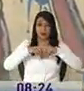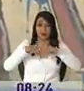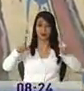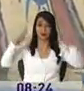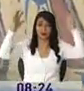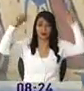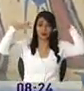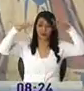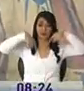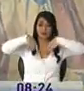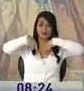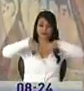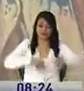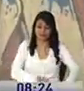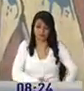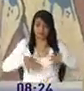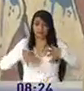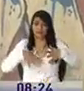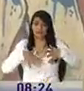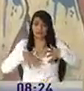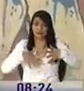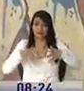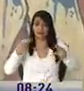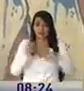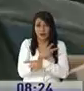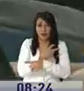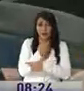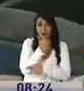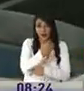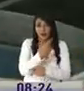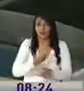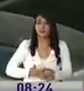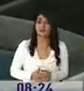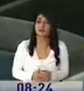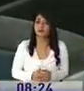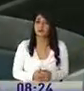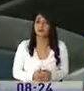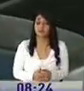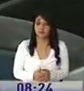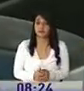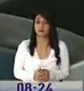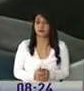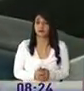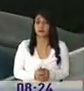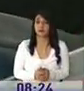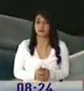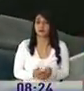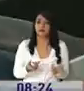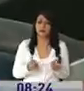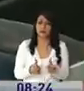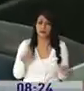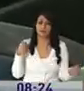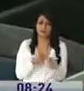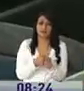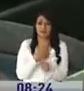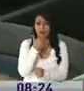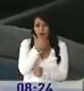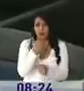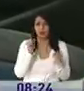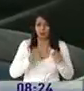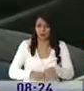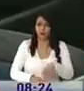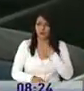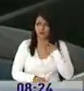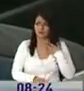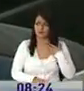doble fila sí se Es peligroso que no se vaya a caer o accidente eso ocasiona hasta hasta accidentes de tránsito Pues a ver